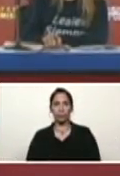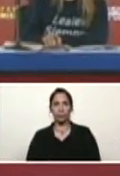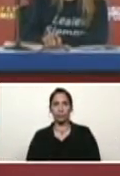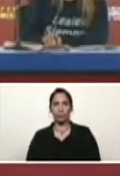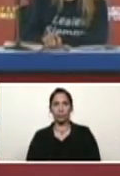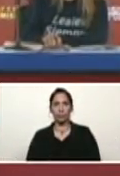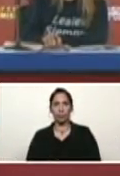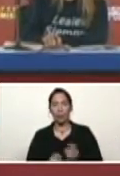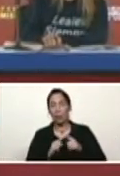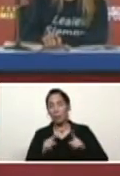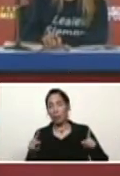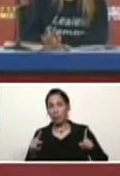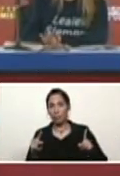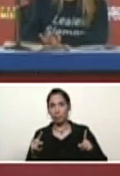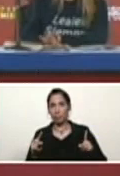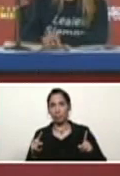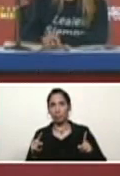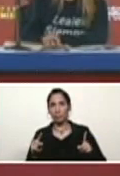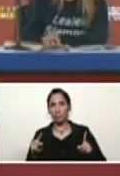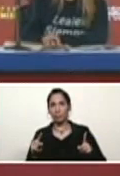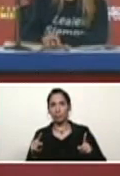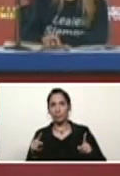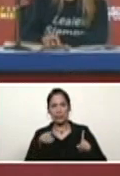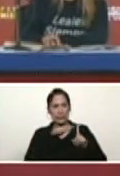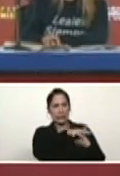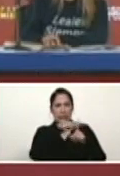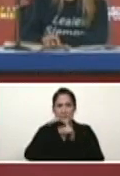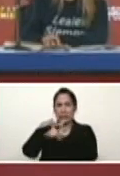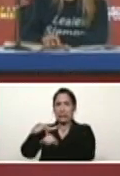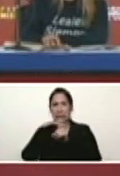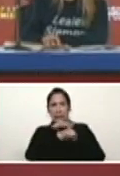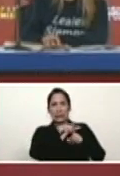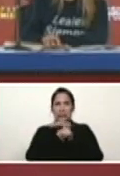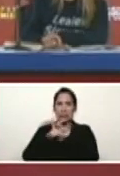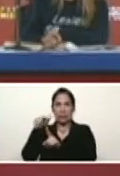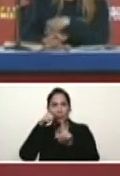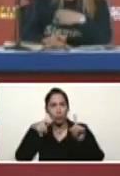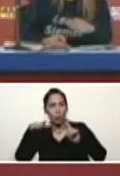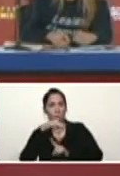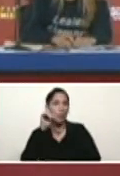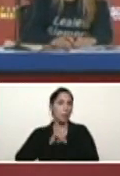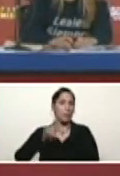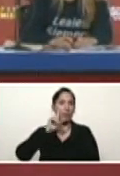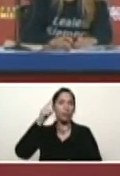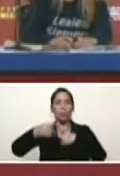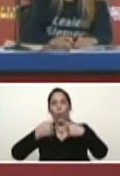para tratar de aturdir al pueblo con mentiras, todos los días.